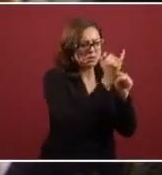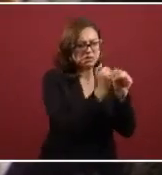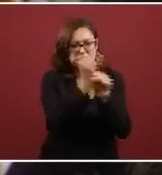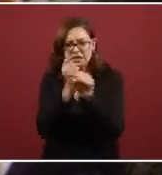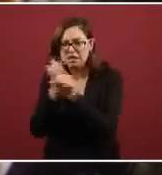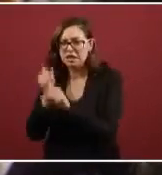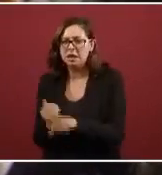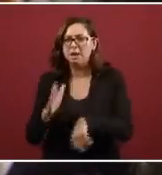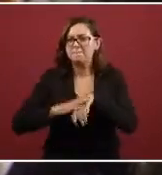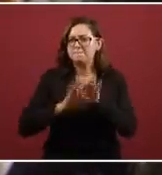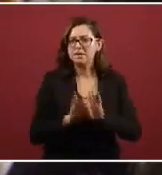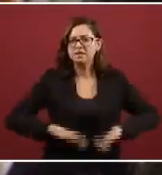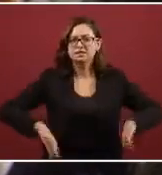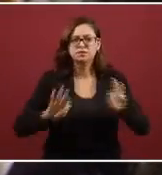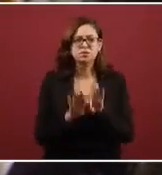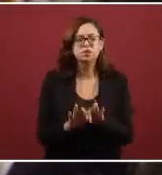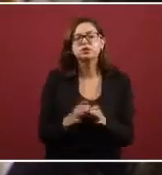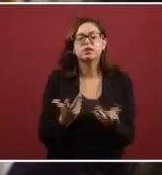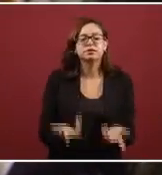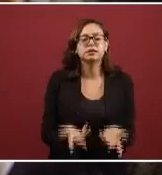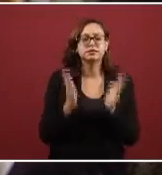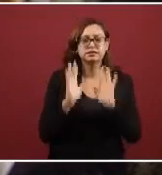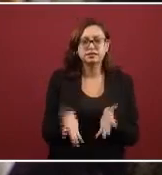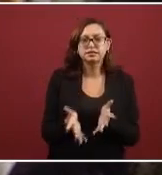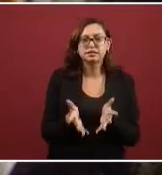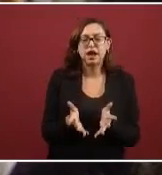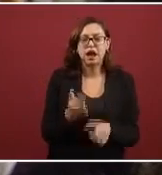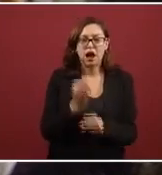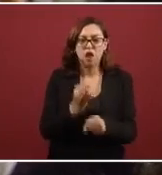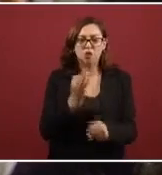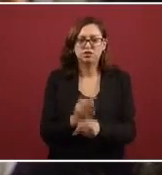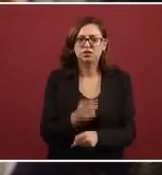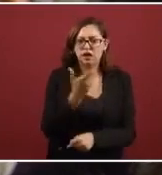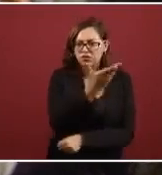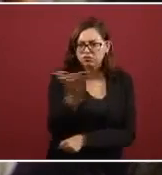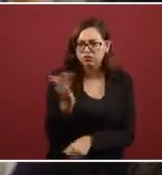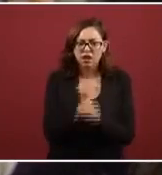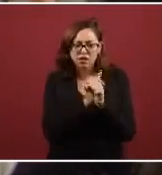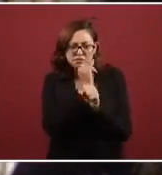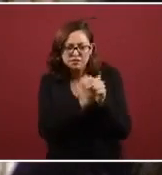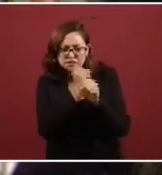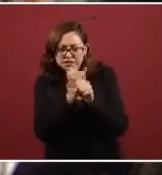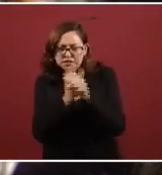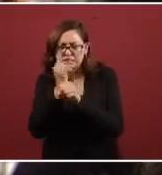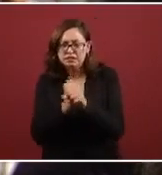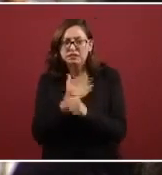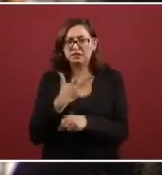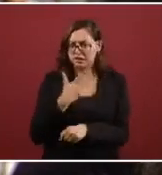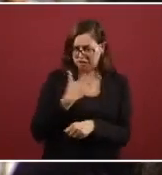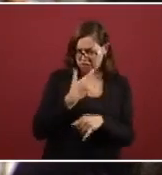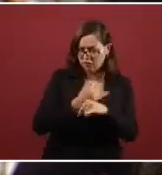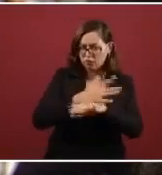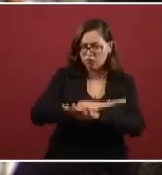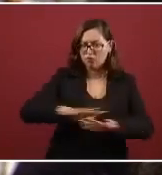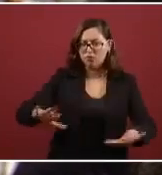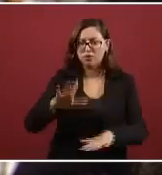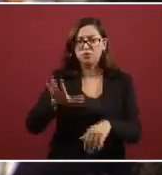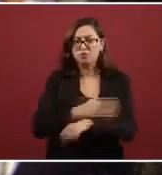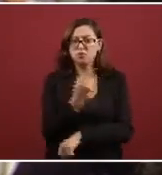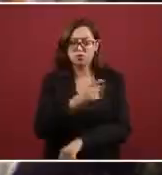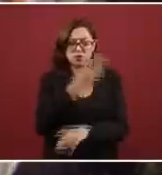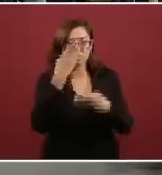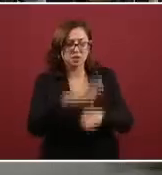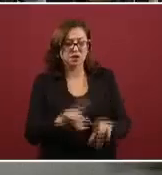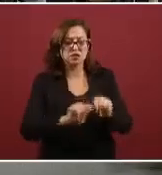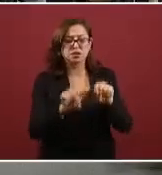aún, qué datos tiene ya de estas investigaciones, ya que las cuentas son nacionales